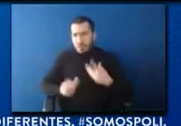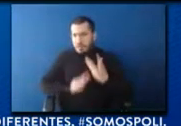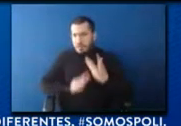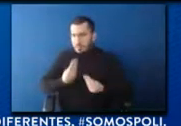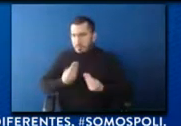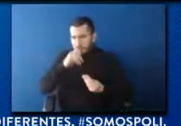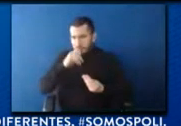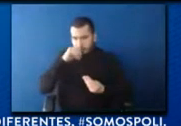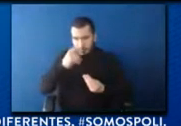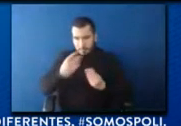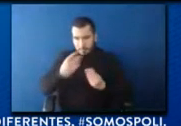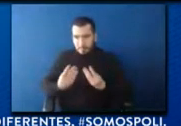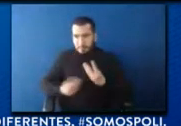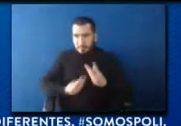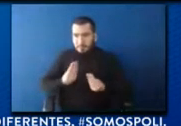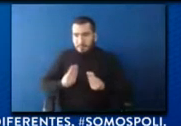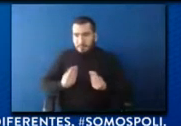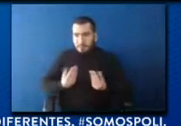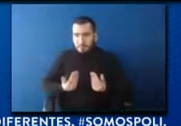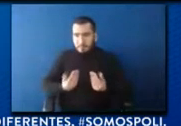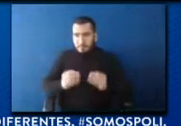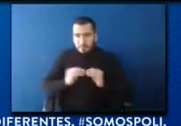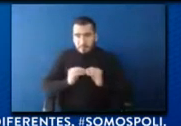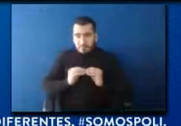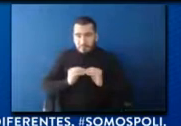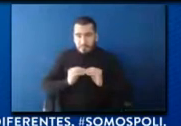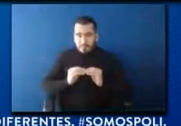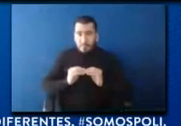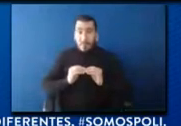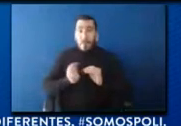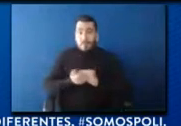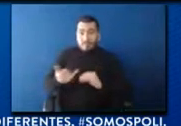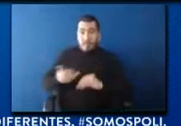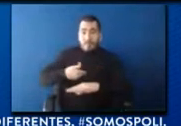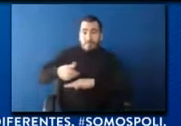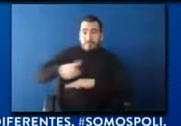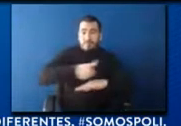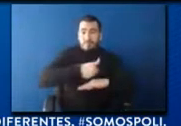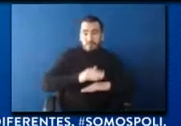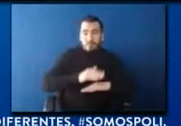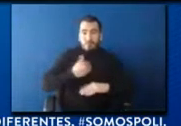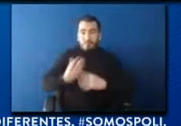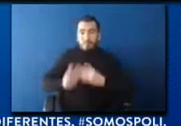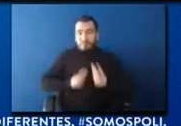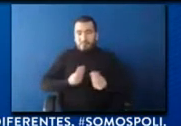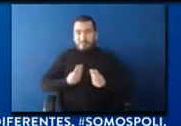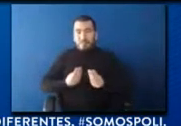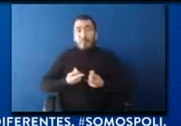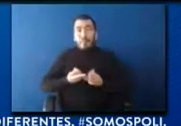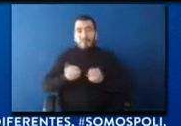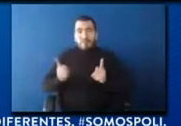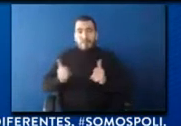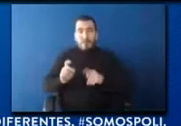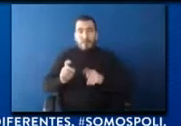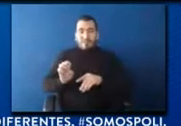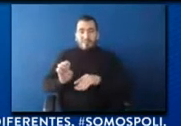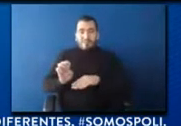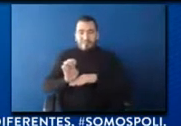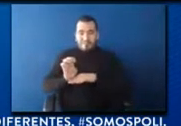Se traduce en esta demanda de licencias por entidades vigiladas. En los